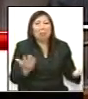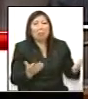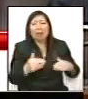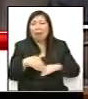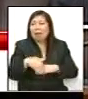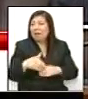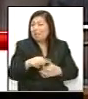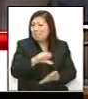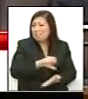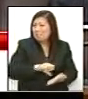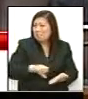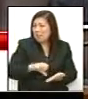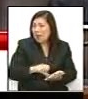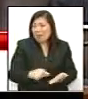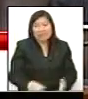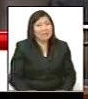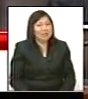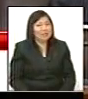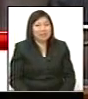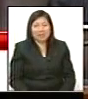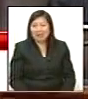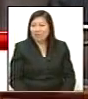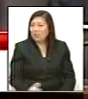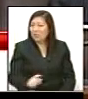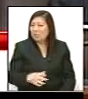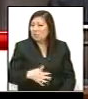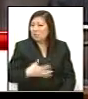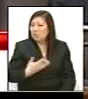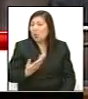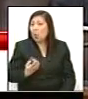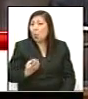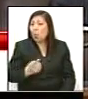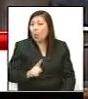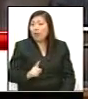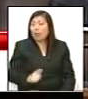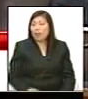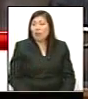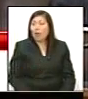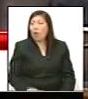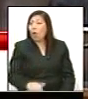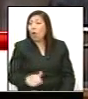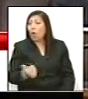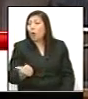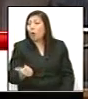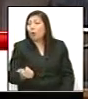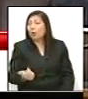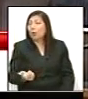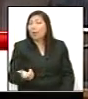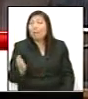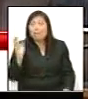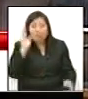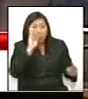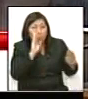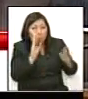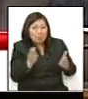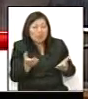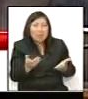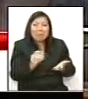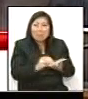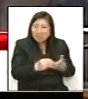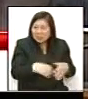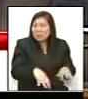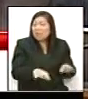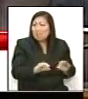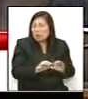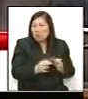todas las plazas. Y eso no es posible cuando el Congreso tiene otras ocupaciones que hacer. Y